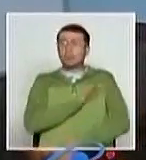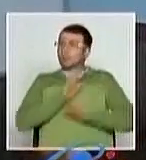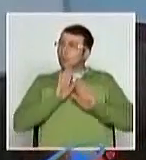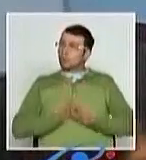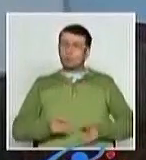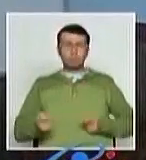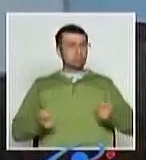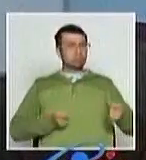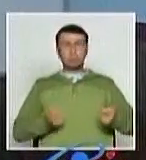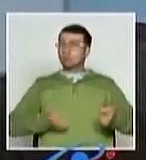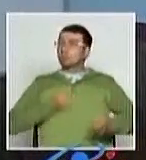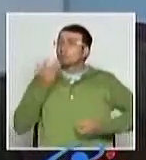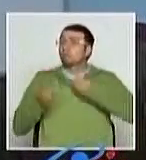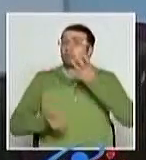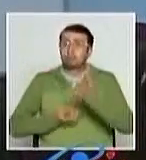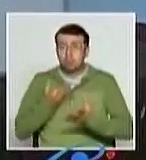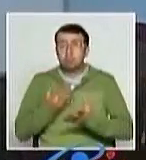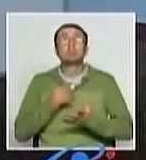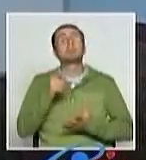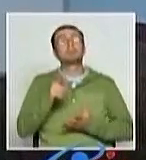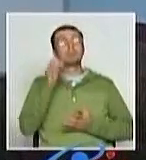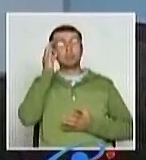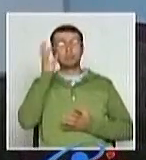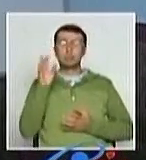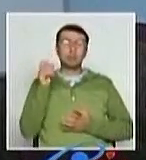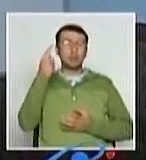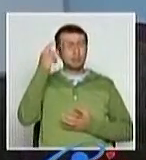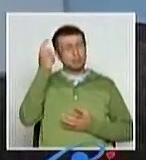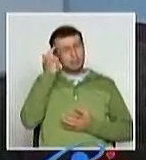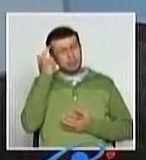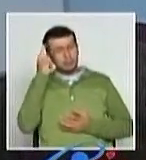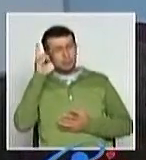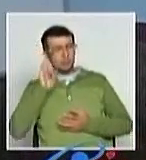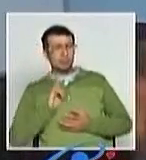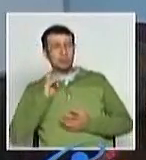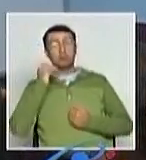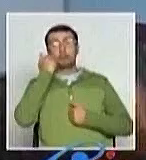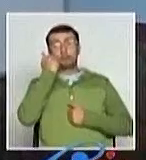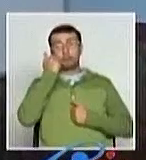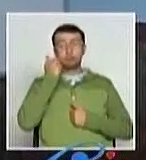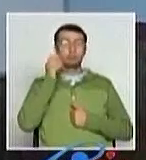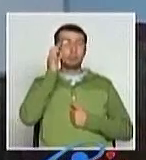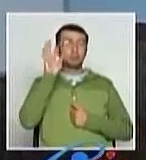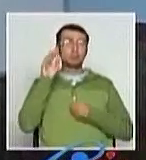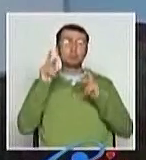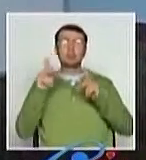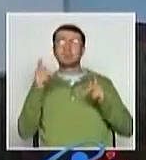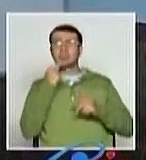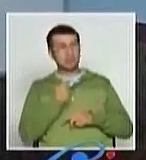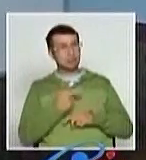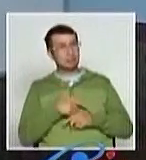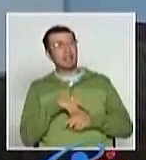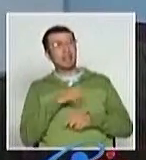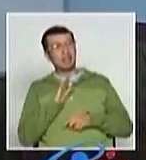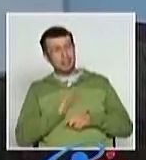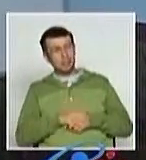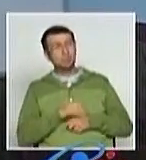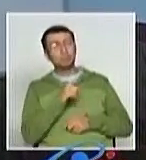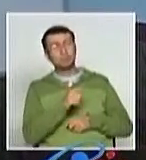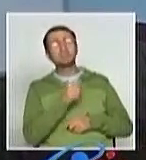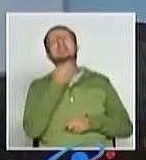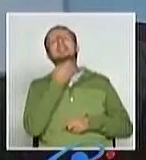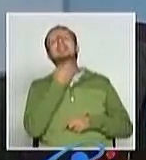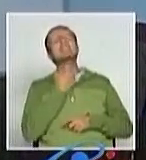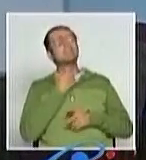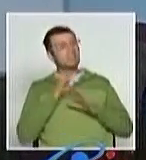tanto tiempo se puede convertir en algo psicosomático posiblemente varias personas le decían a esta persona que tenía un cáncer de garganta